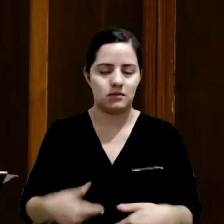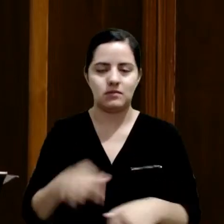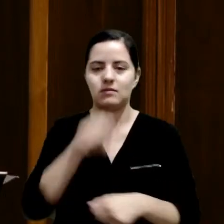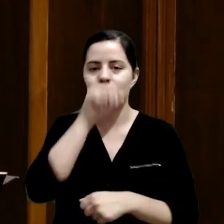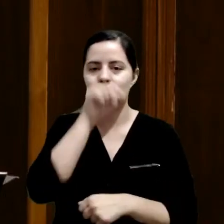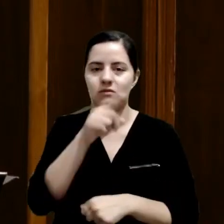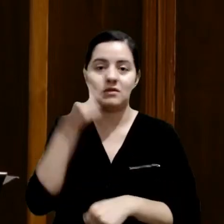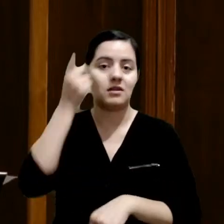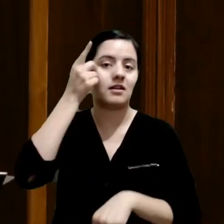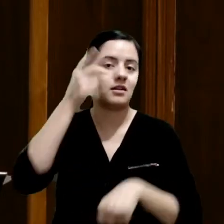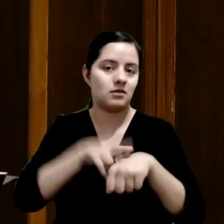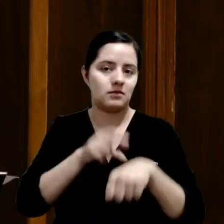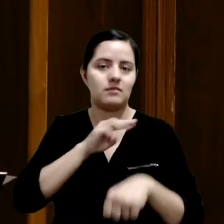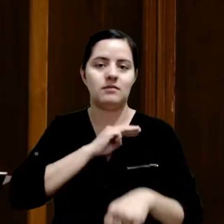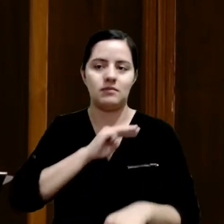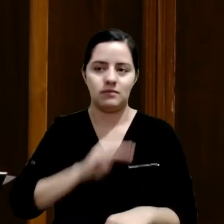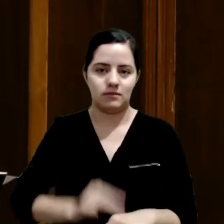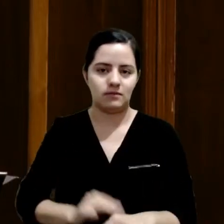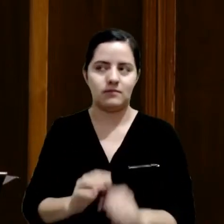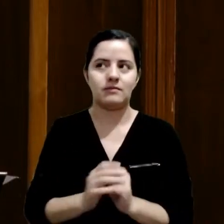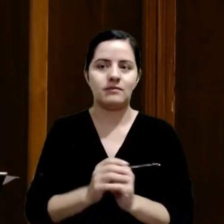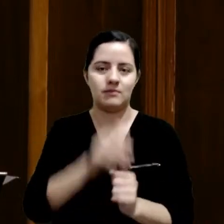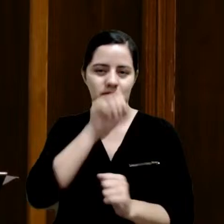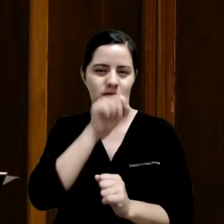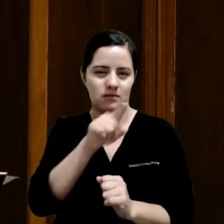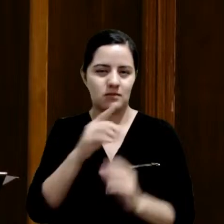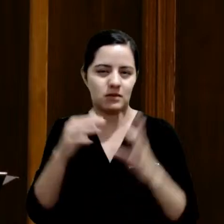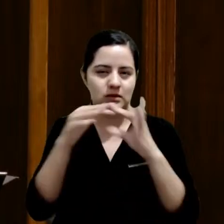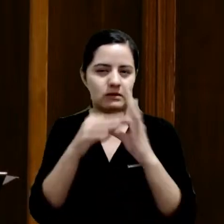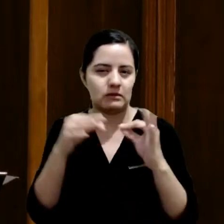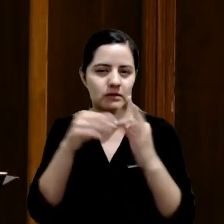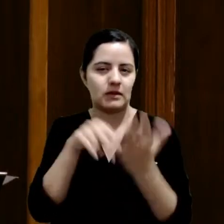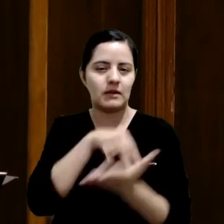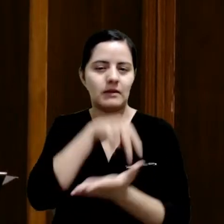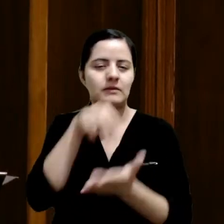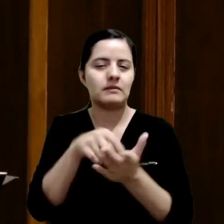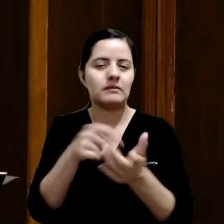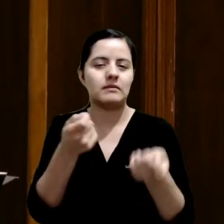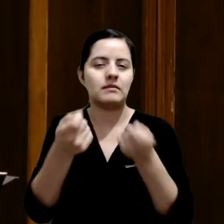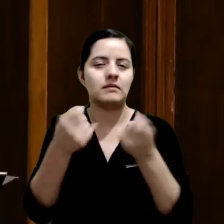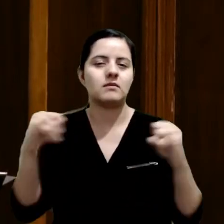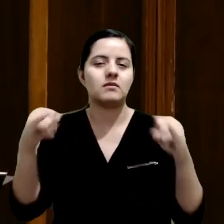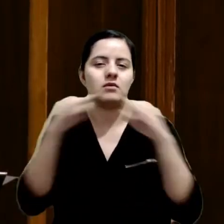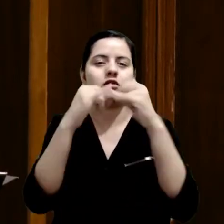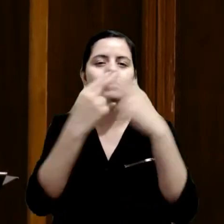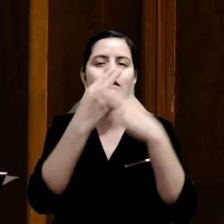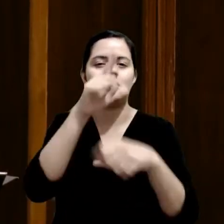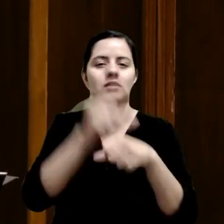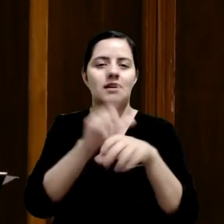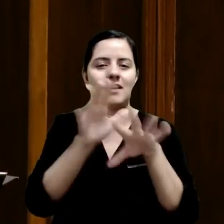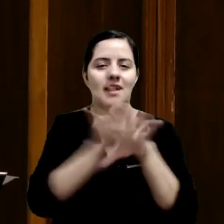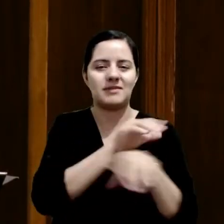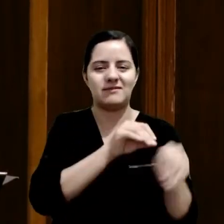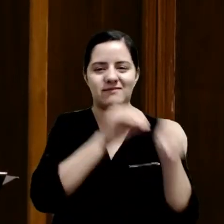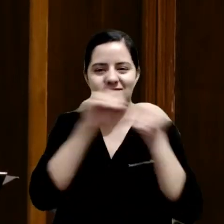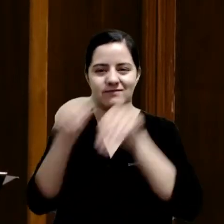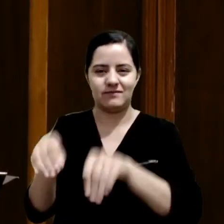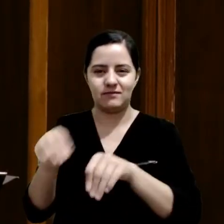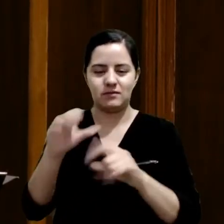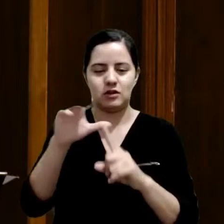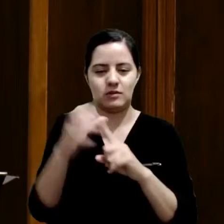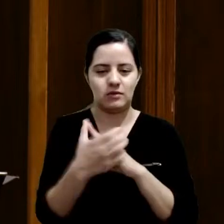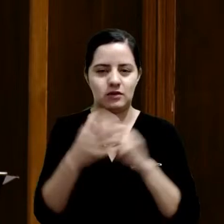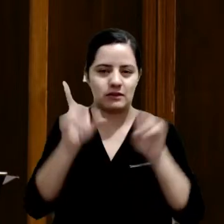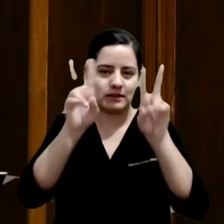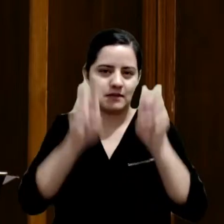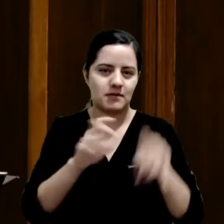municipales. Asimismo, las ponencias fueron guiadas por el Instituto Nacional de Migración, la Coordinación de Asuntos Internacionales del Gobierno